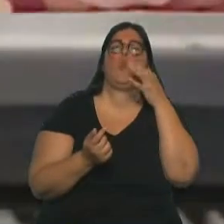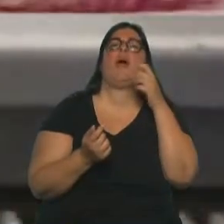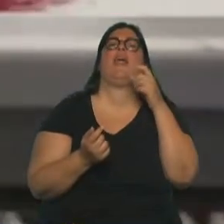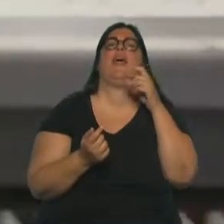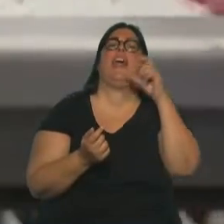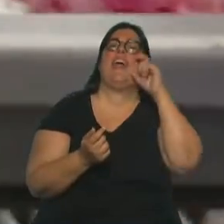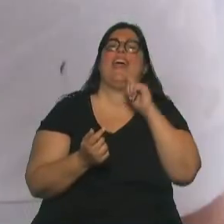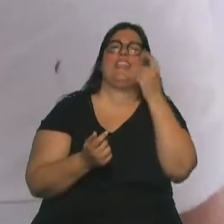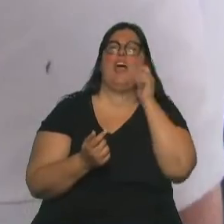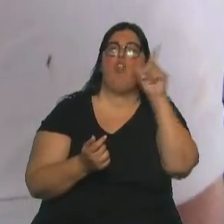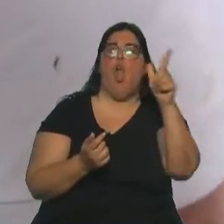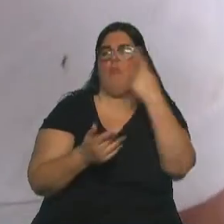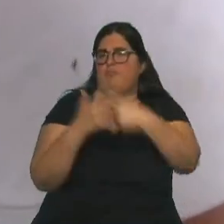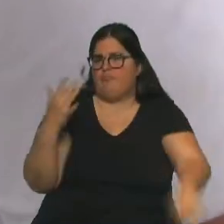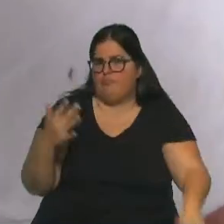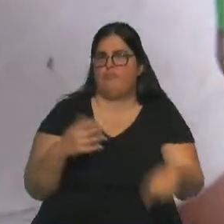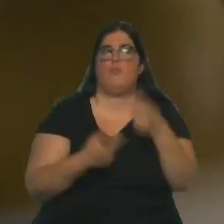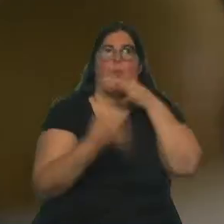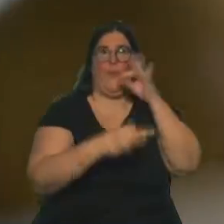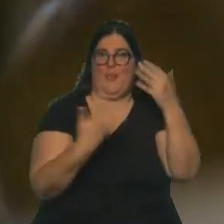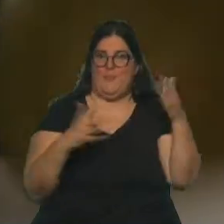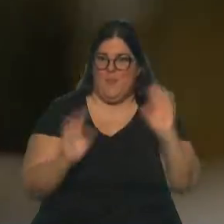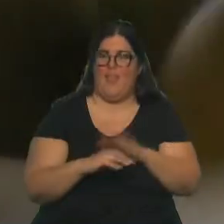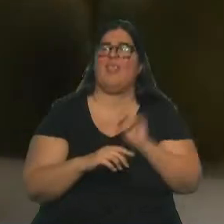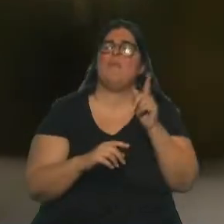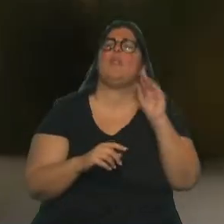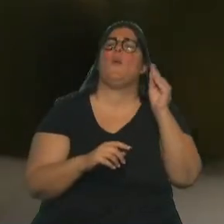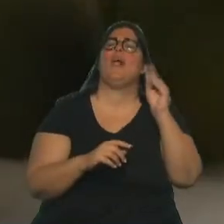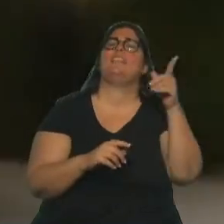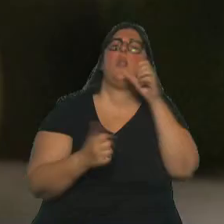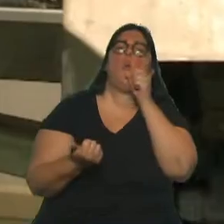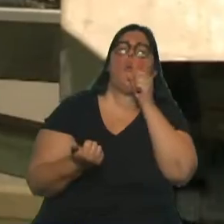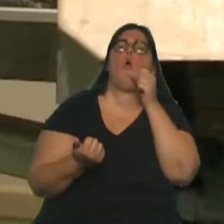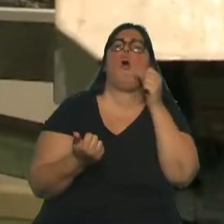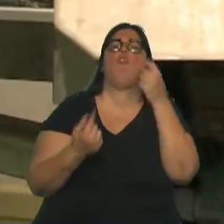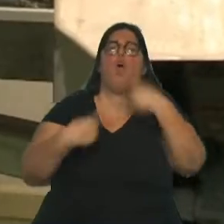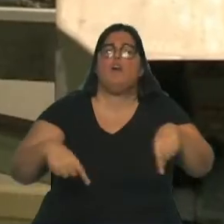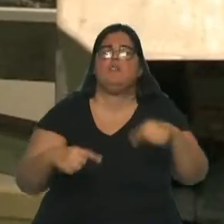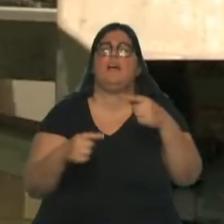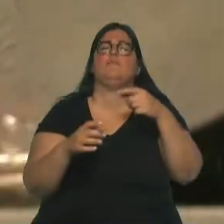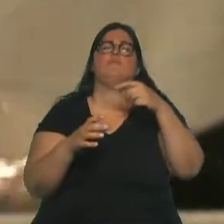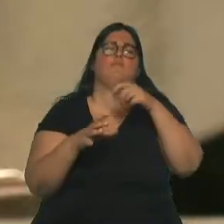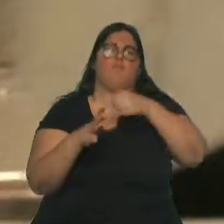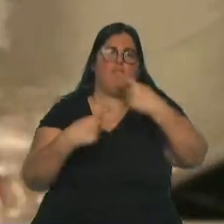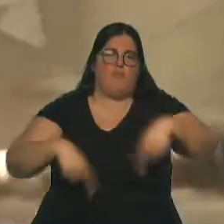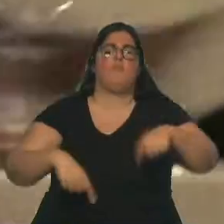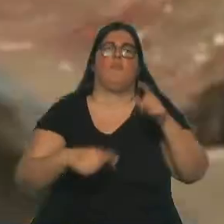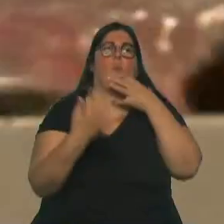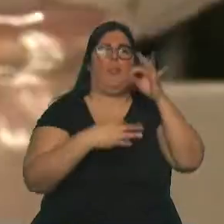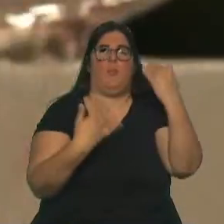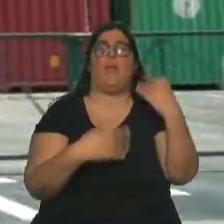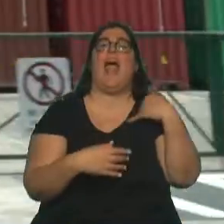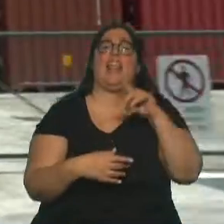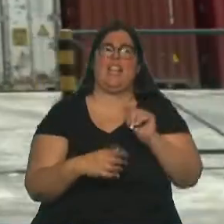entre otras mercancías, así como ventajas para los productos brasileños de jugos y concentrados y para los exportadores argentinos de